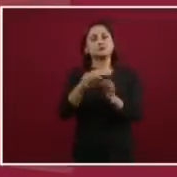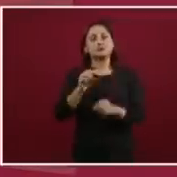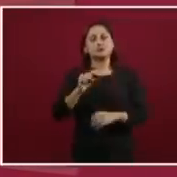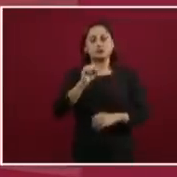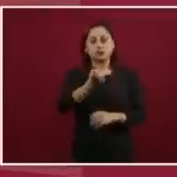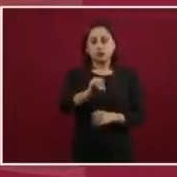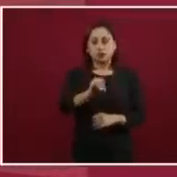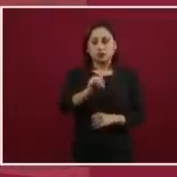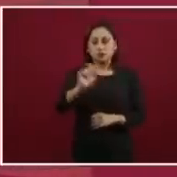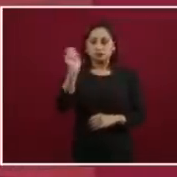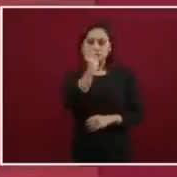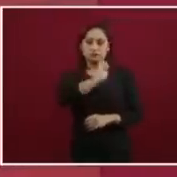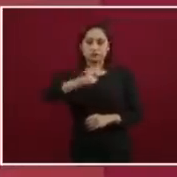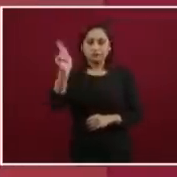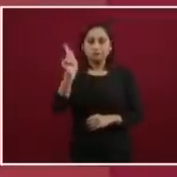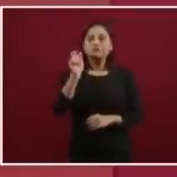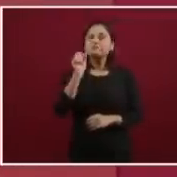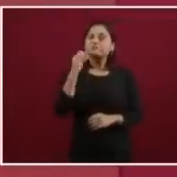com